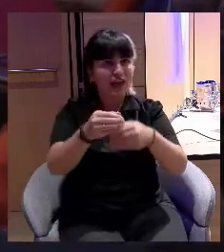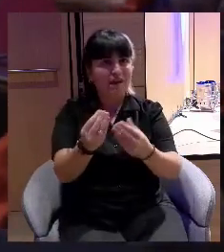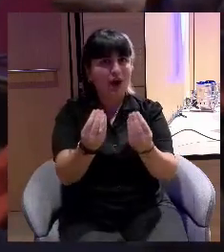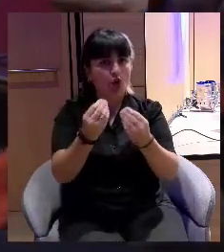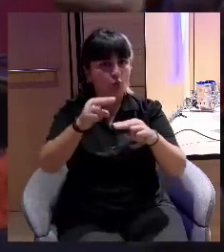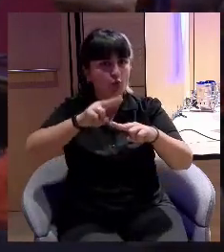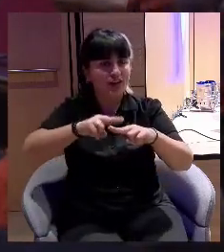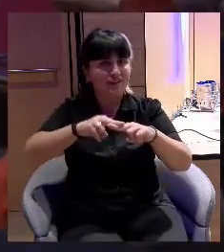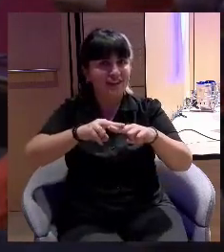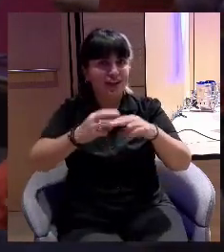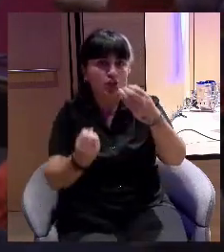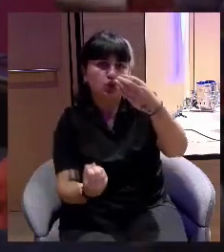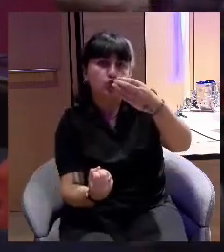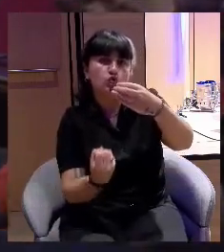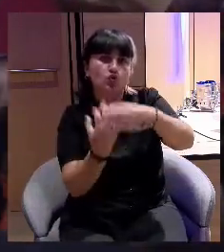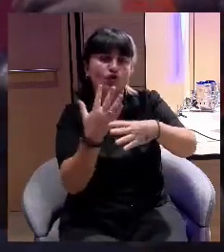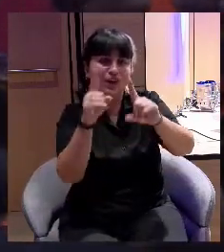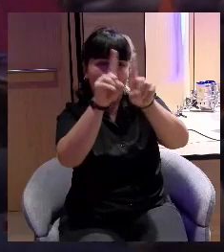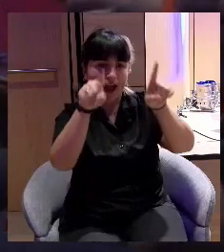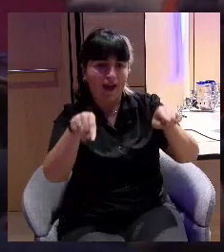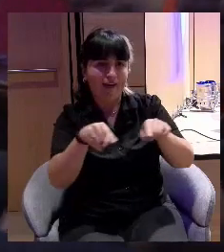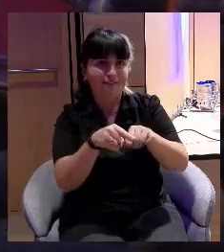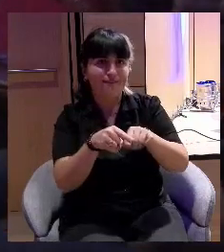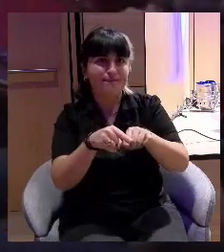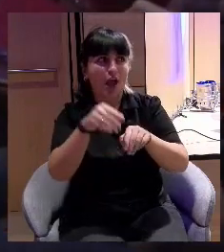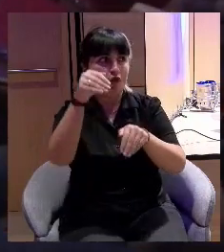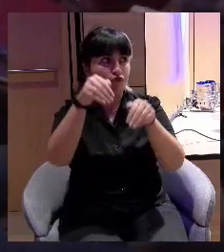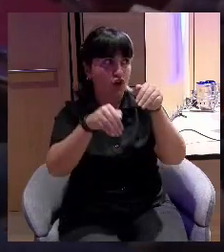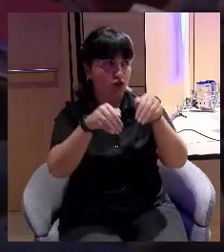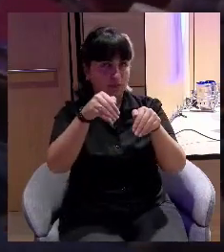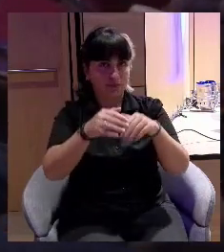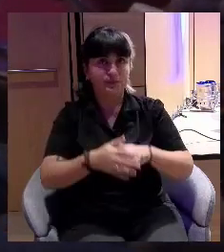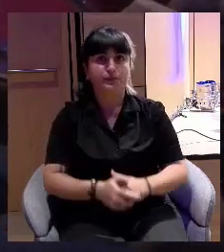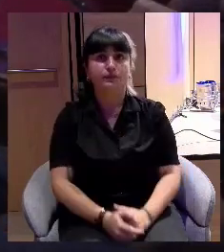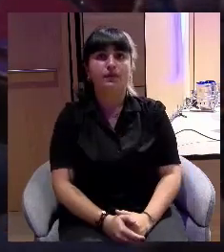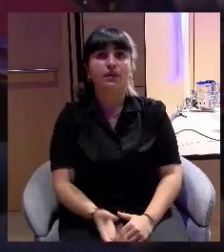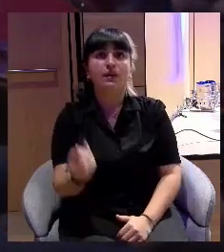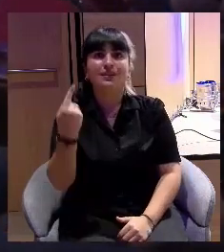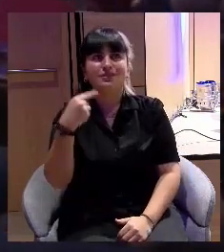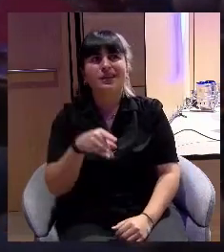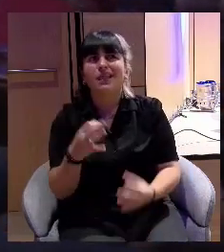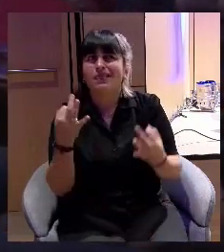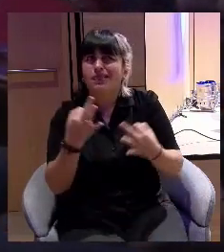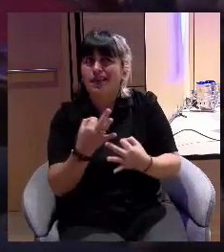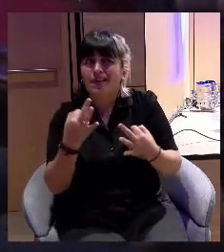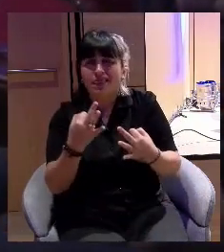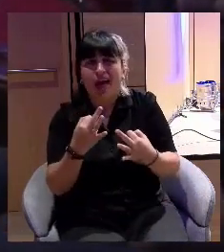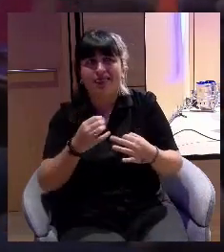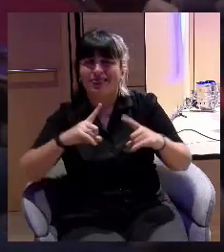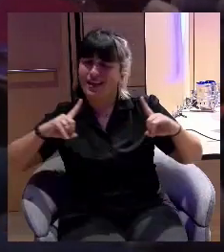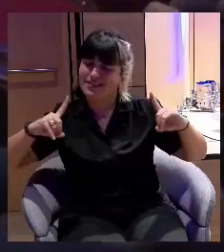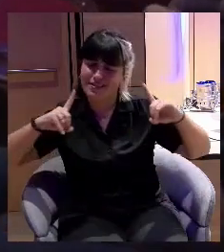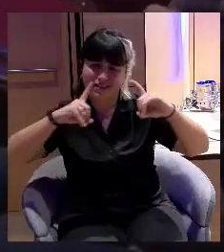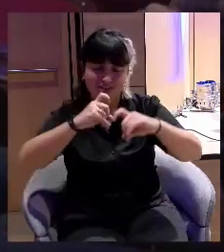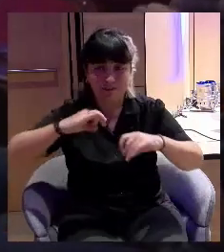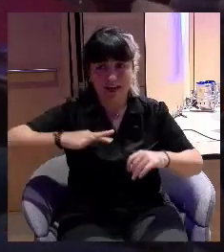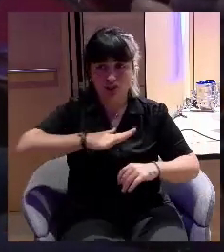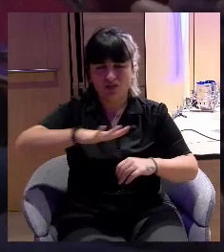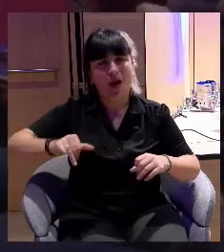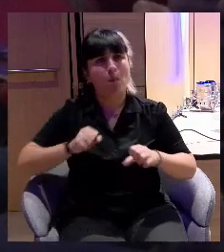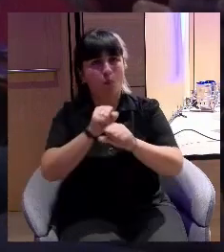de contabilizar, entre comillas, cuáles eran los votos. Muy compleja, difícil, pero bueno, es algo que se iba haciendo y